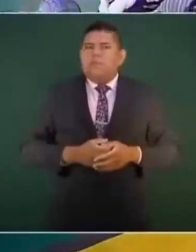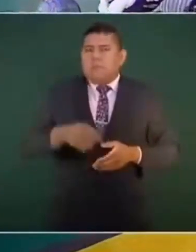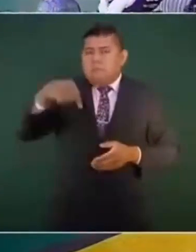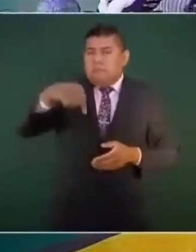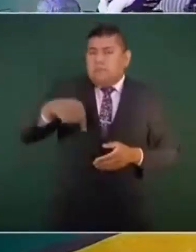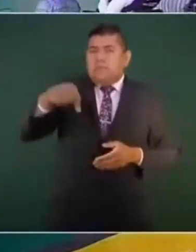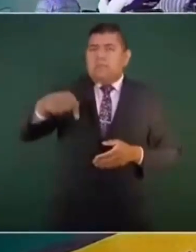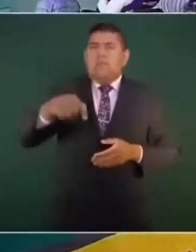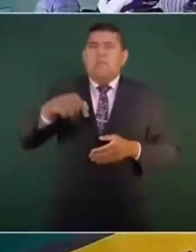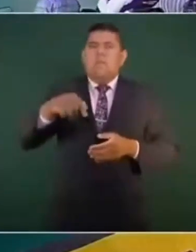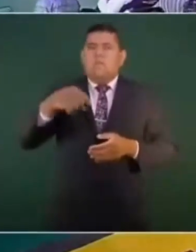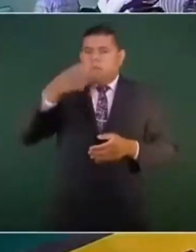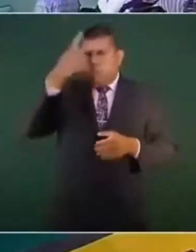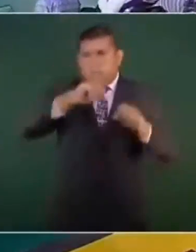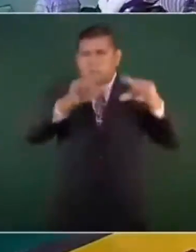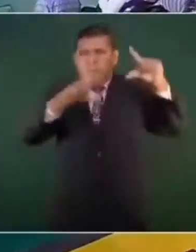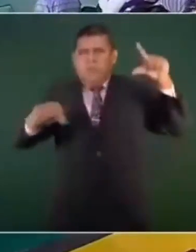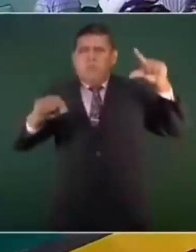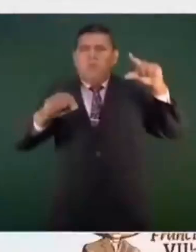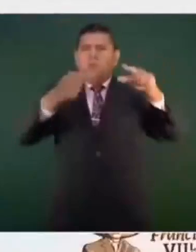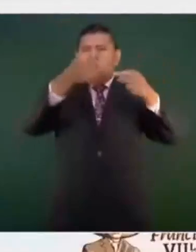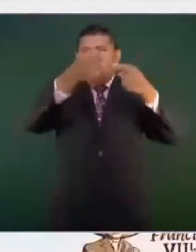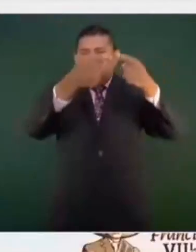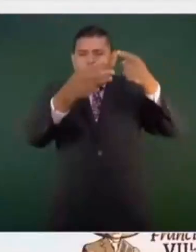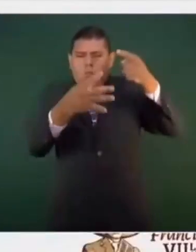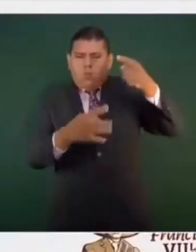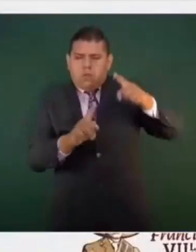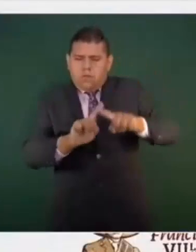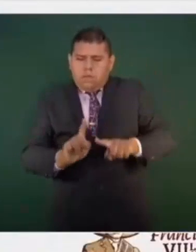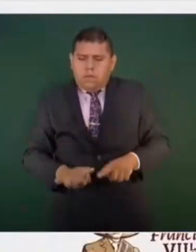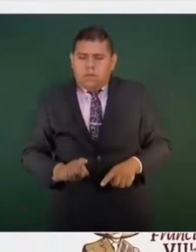26 lugar en homicidios,